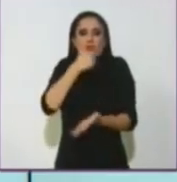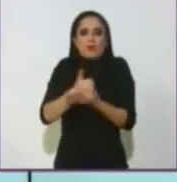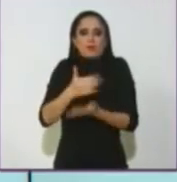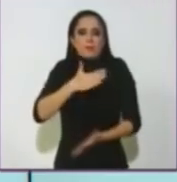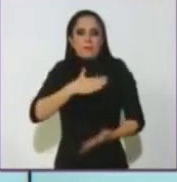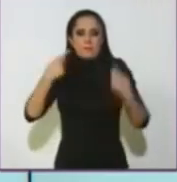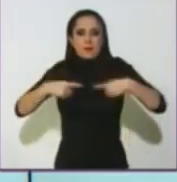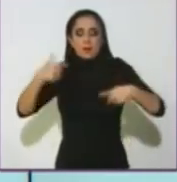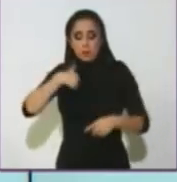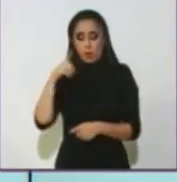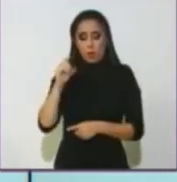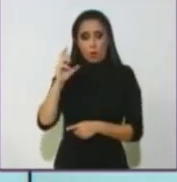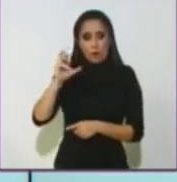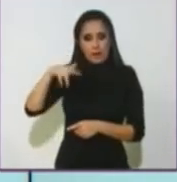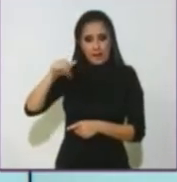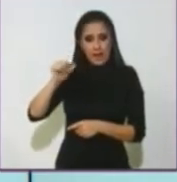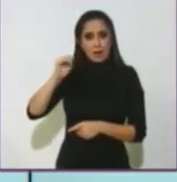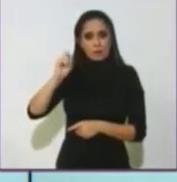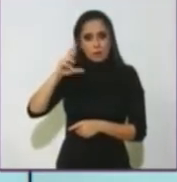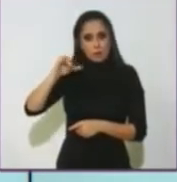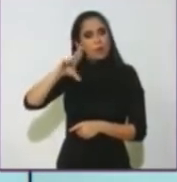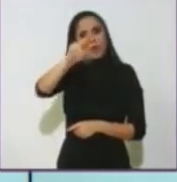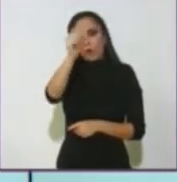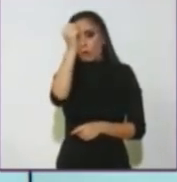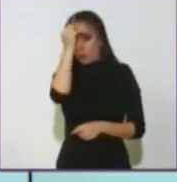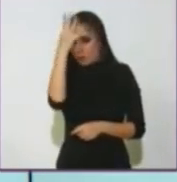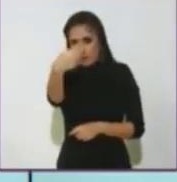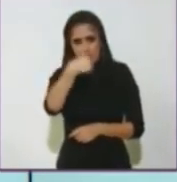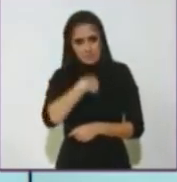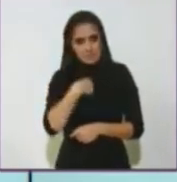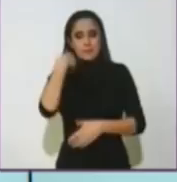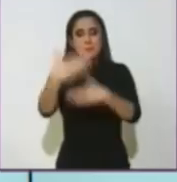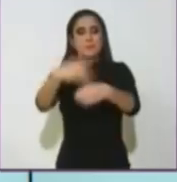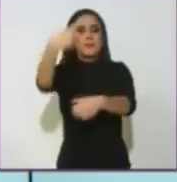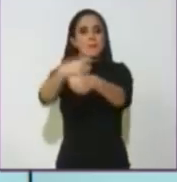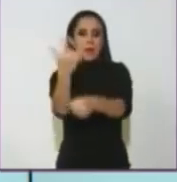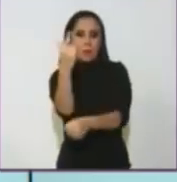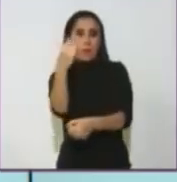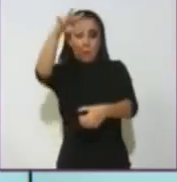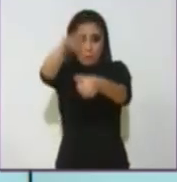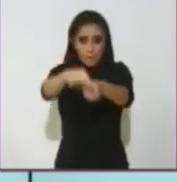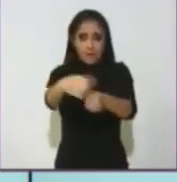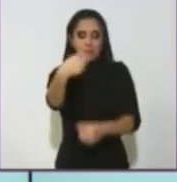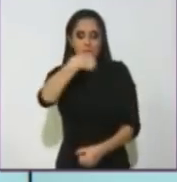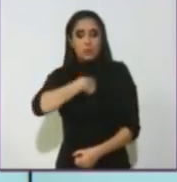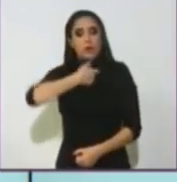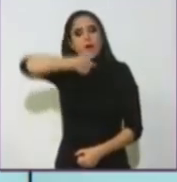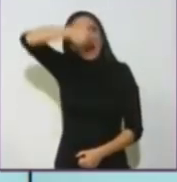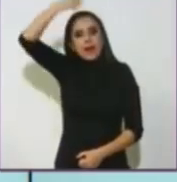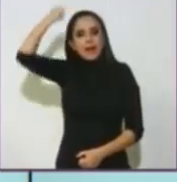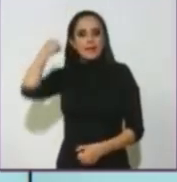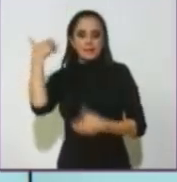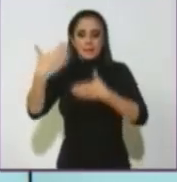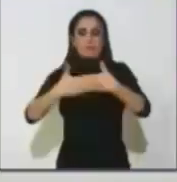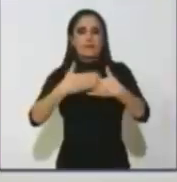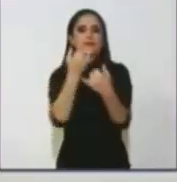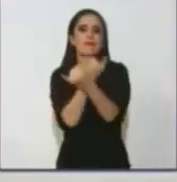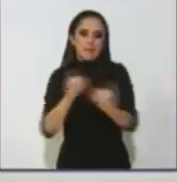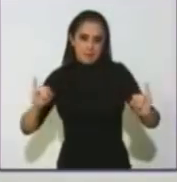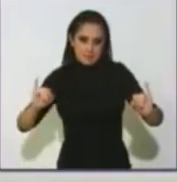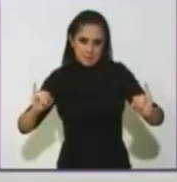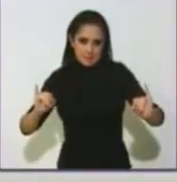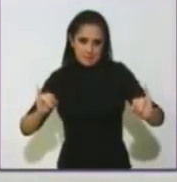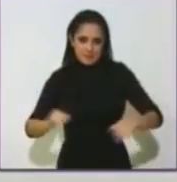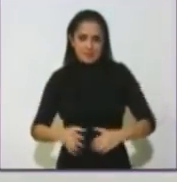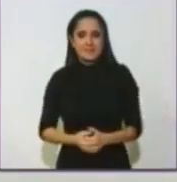yo soy lore osornio y no te olvides de mí el próximo primero de julio votar por una candidata independiente gracias turno